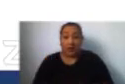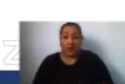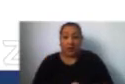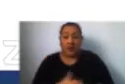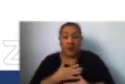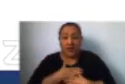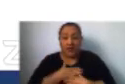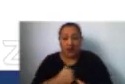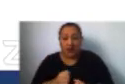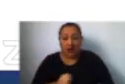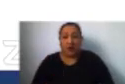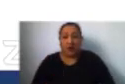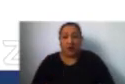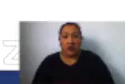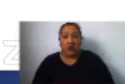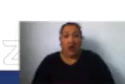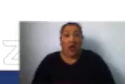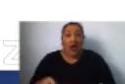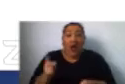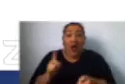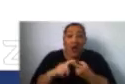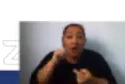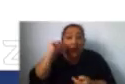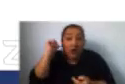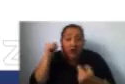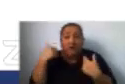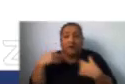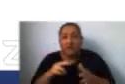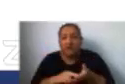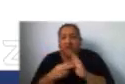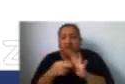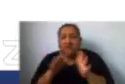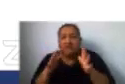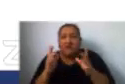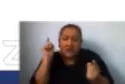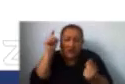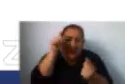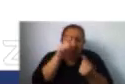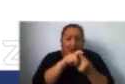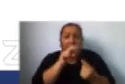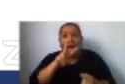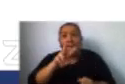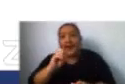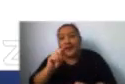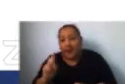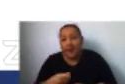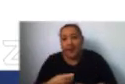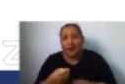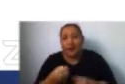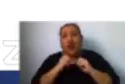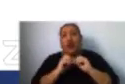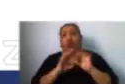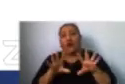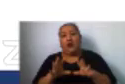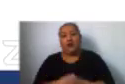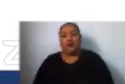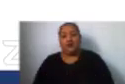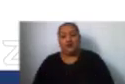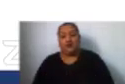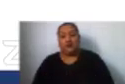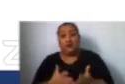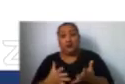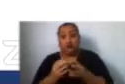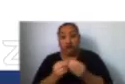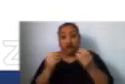Salud, hasta el día de ayer estamos ya por llegar a los 20.000 casos contagiados. Por eso es